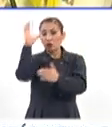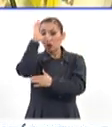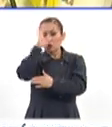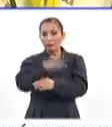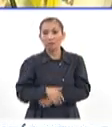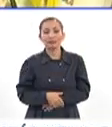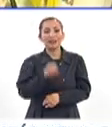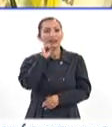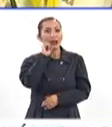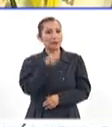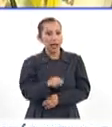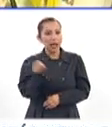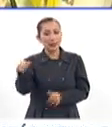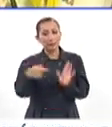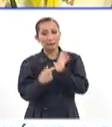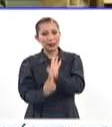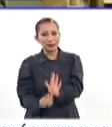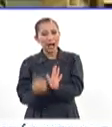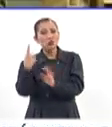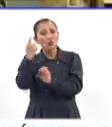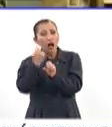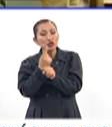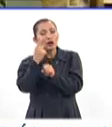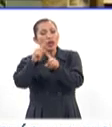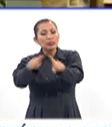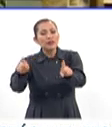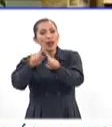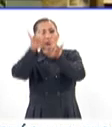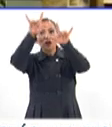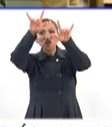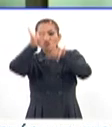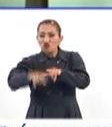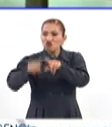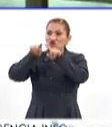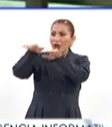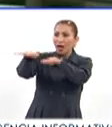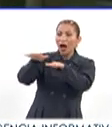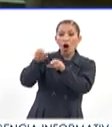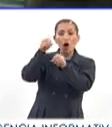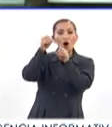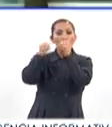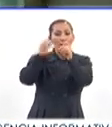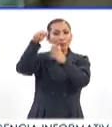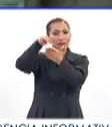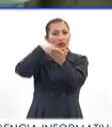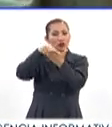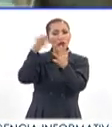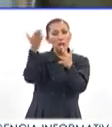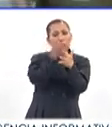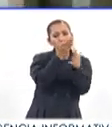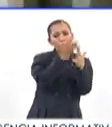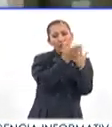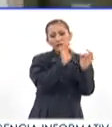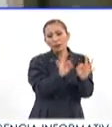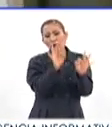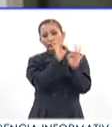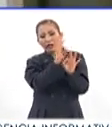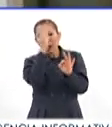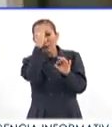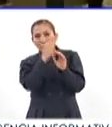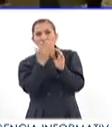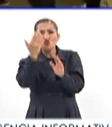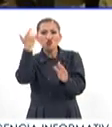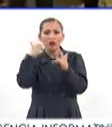cultural, además de presentar cada año un diverso cartel que resalta obras pictóricas y fragmentos sobresalientes de la